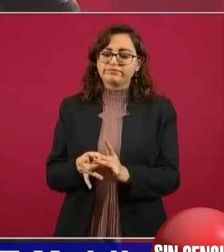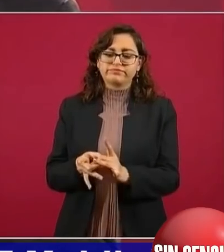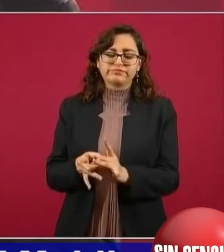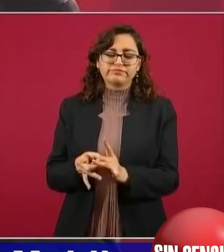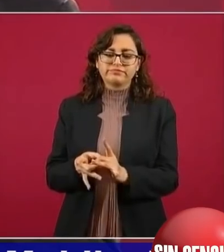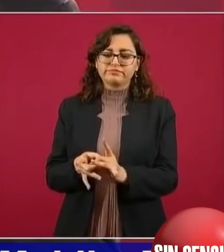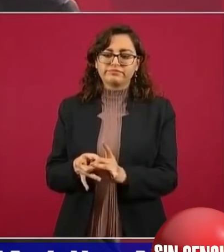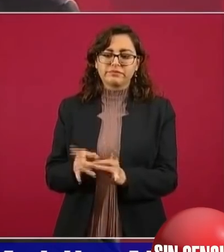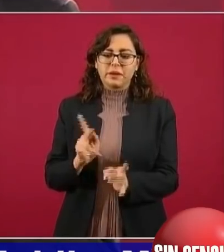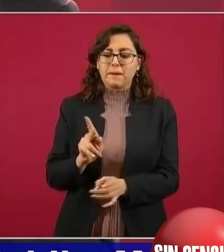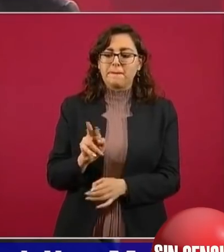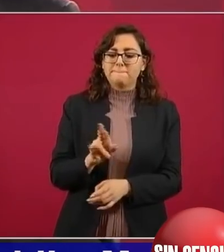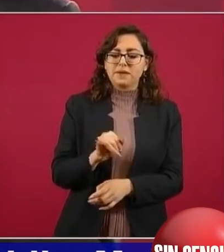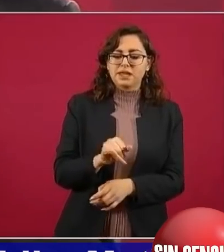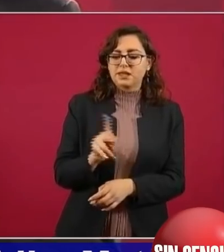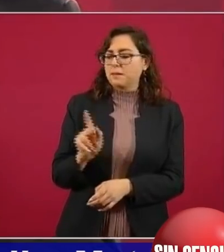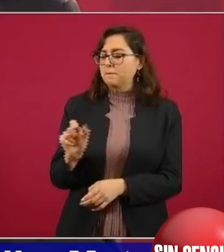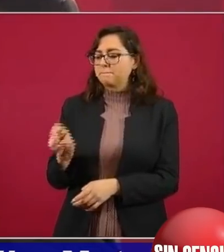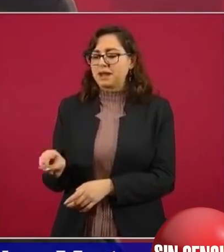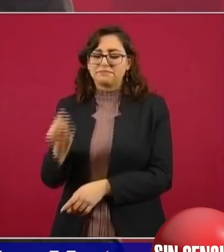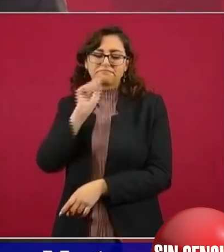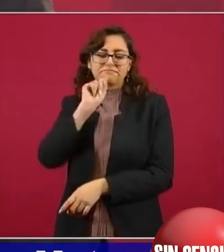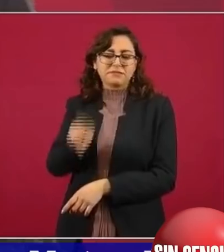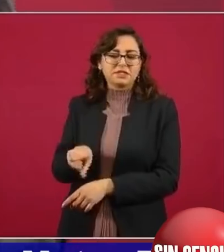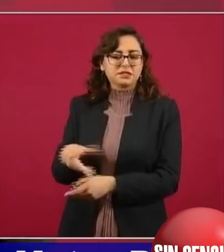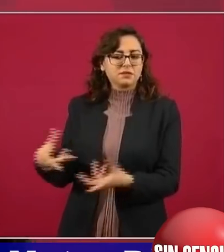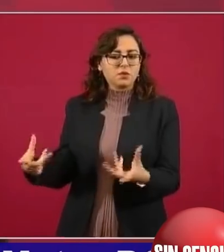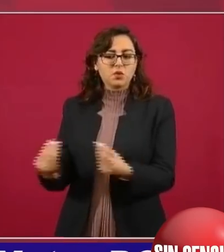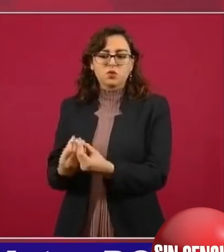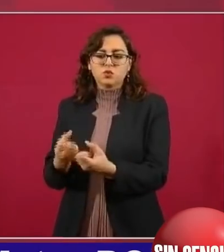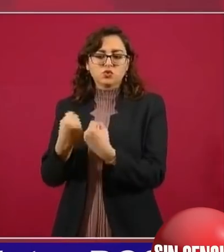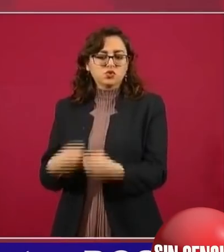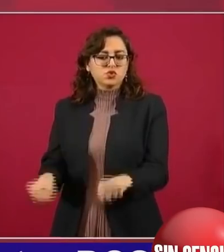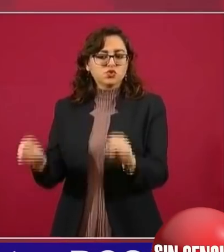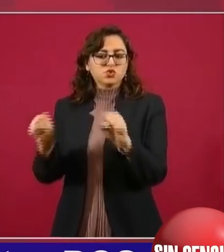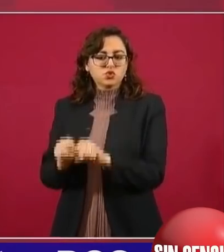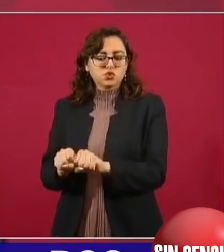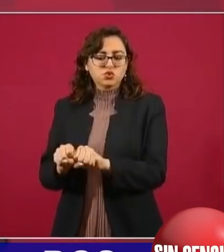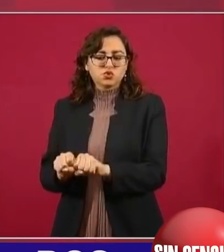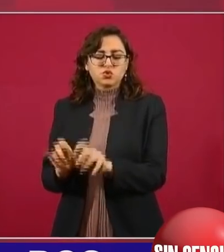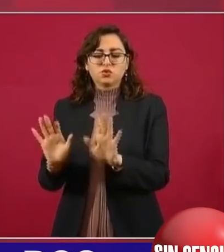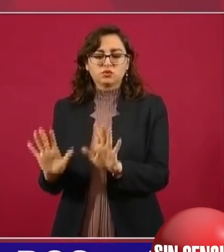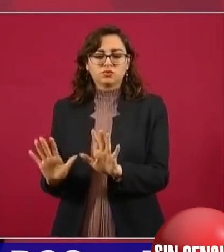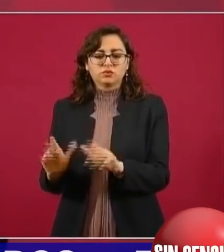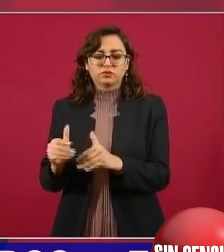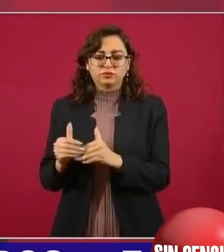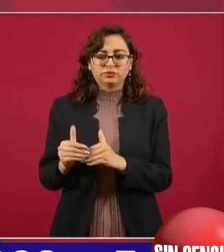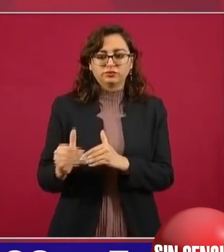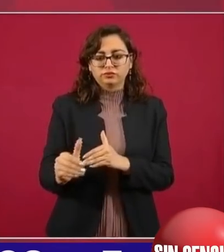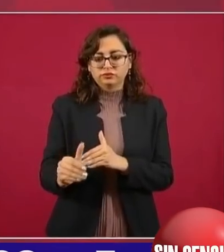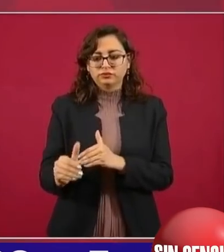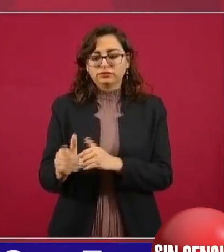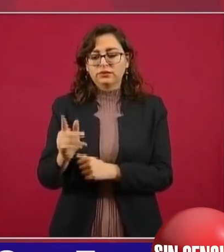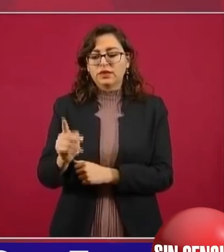entre el PRI y el PAN. Y a partir de ahí viene una etapa nueva, que es el PRIAN.